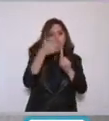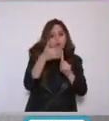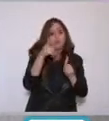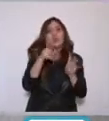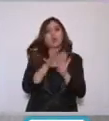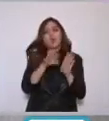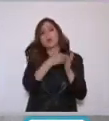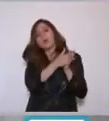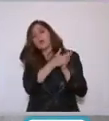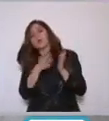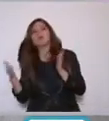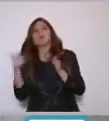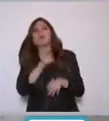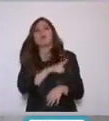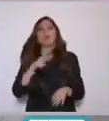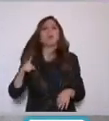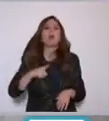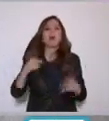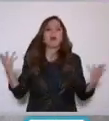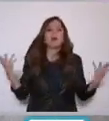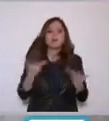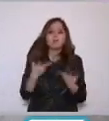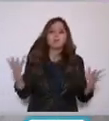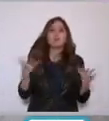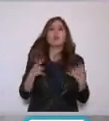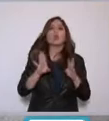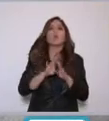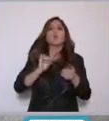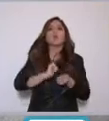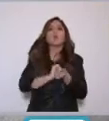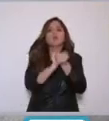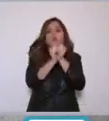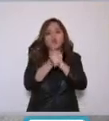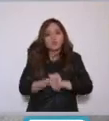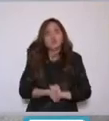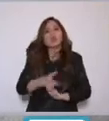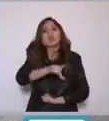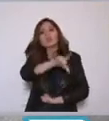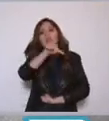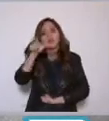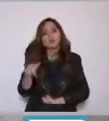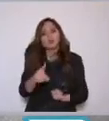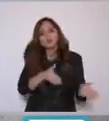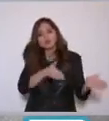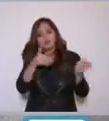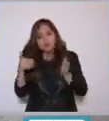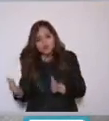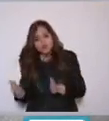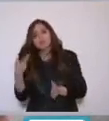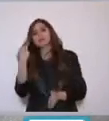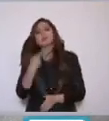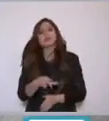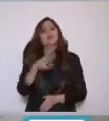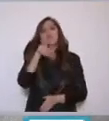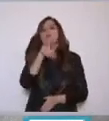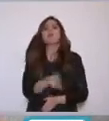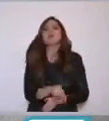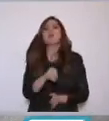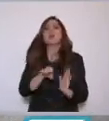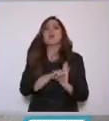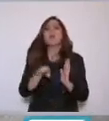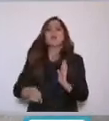de terminar una tarea en el momento en el que la llevamos a cabo y saltar a la siguiente, porque la realidad es que no somos